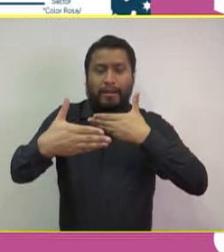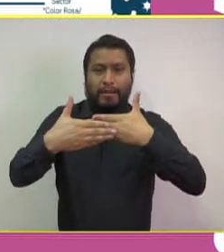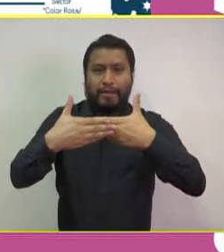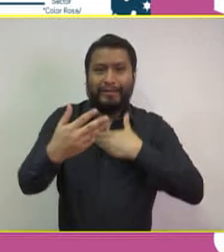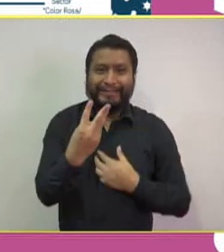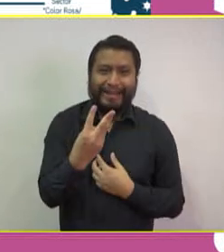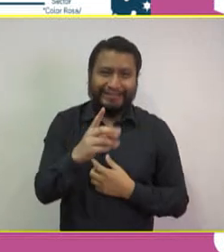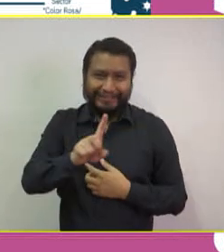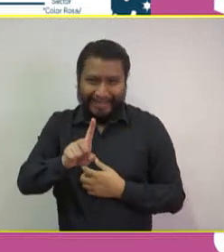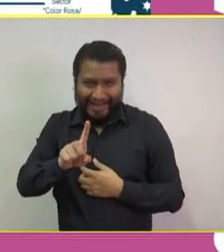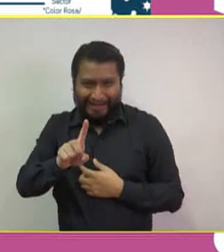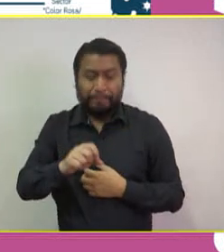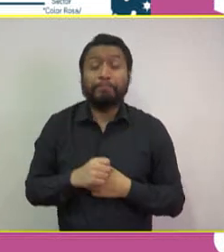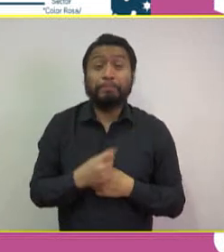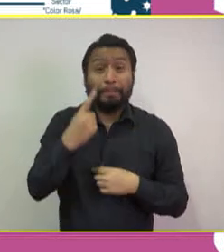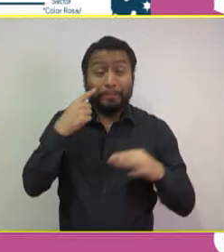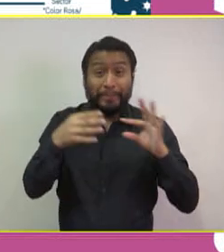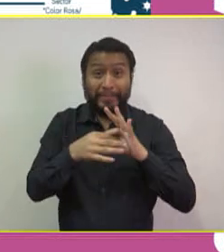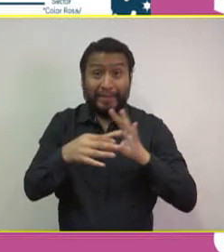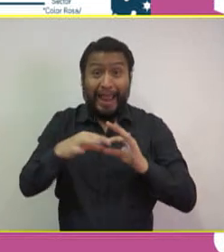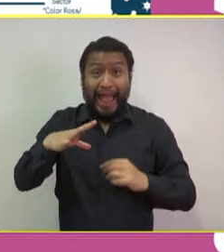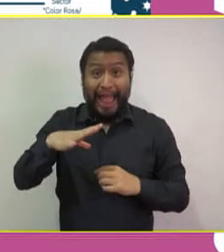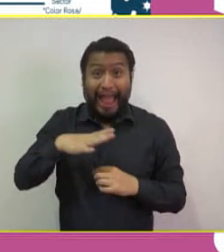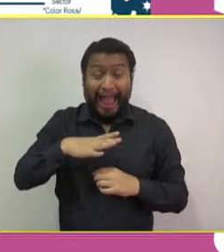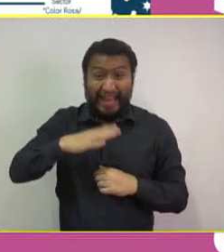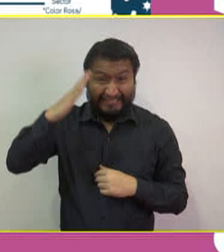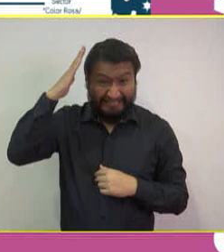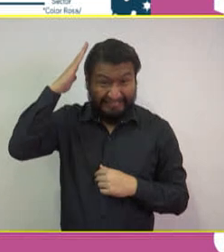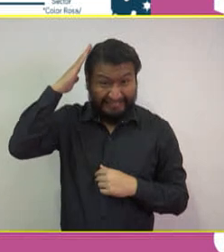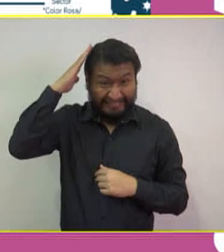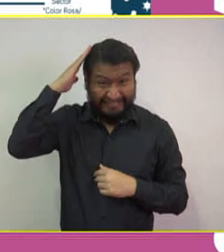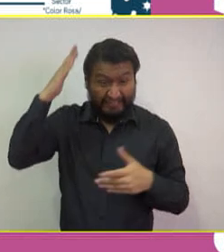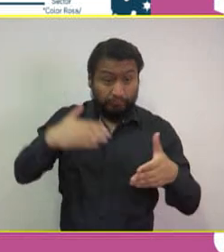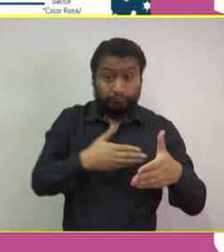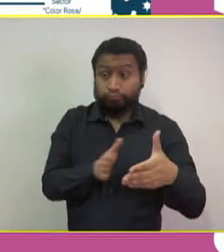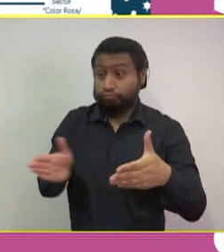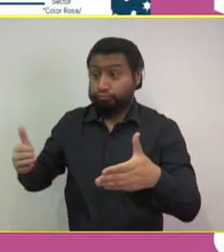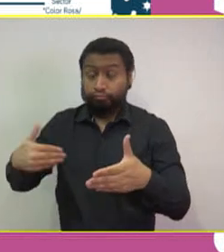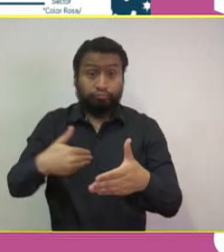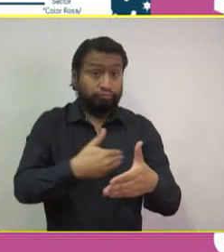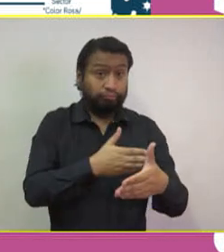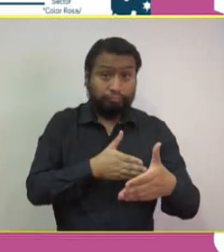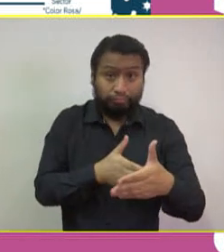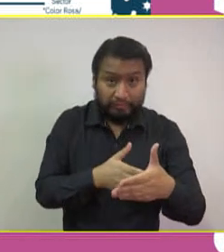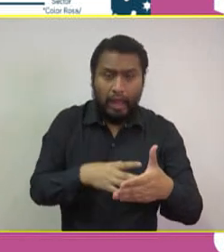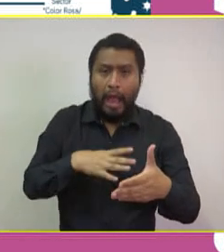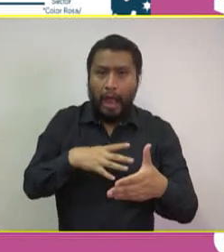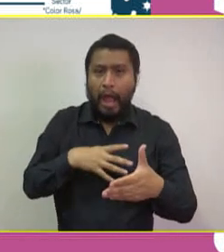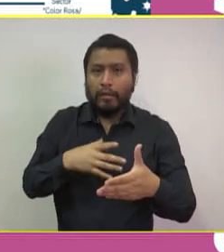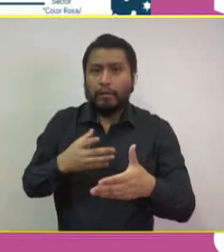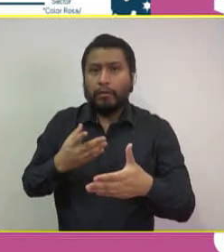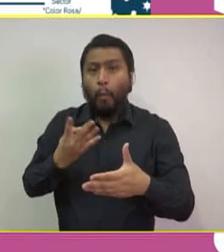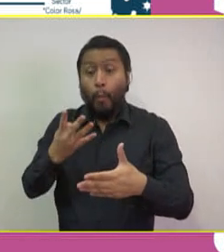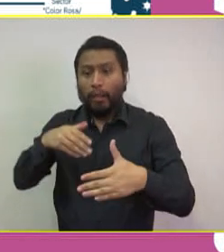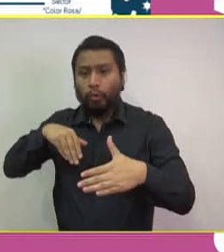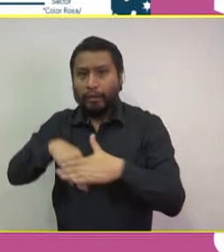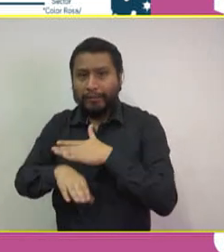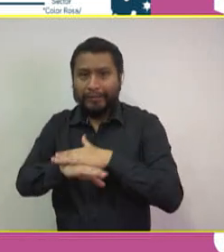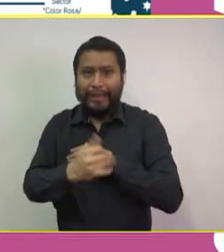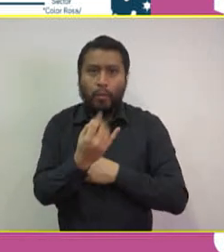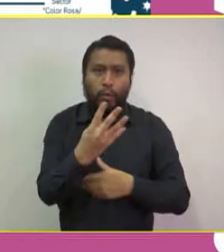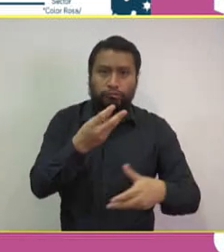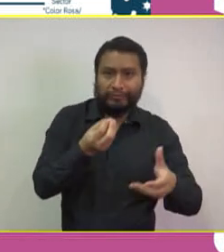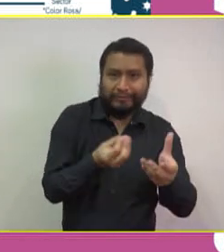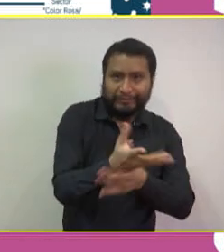Aquí lo explico. Hay un laberinto central con 4 entradas y 4 salidas. Estas 4 entradas son igual personajes de la